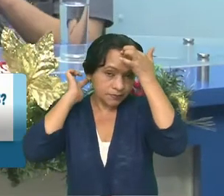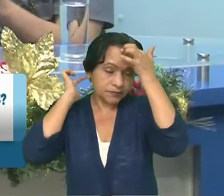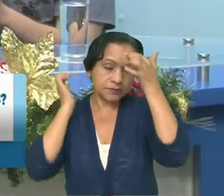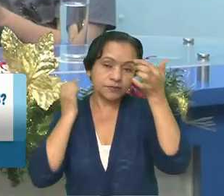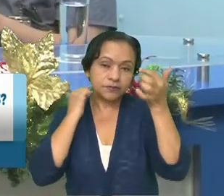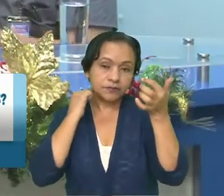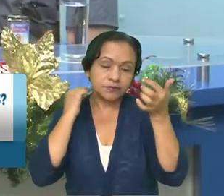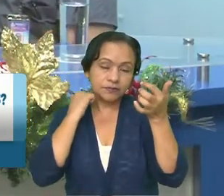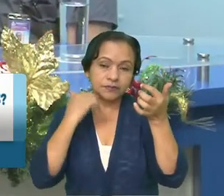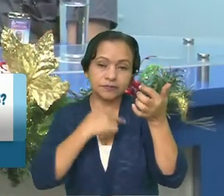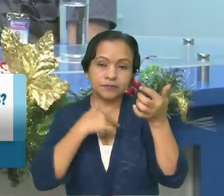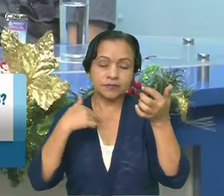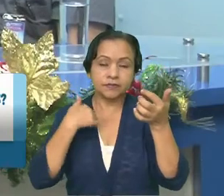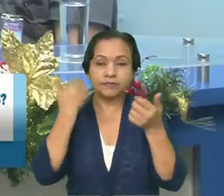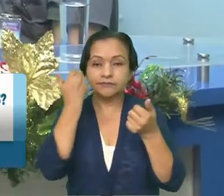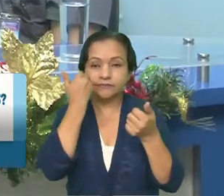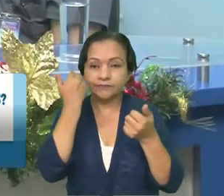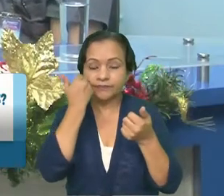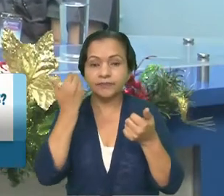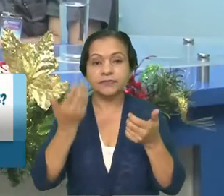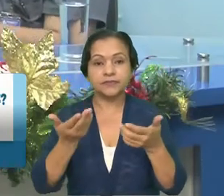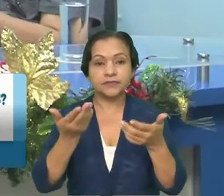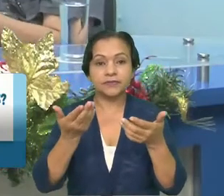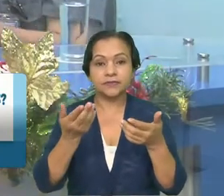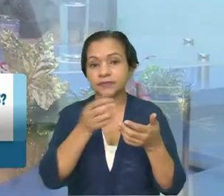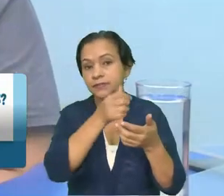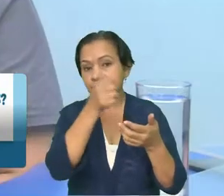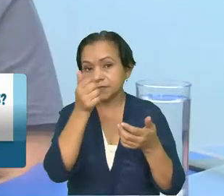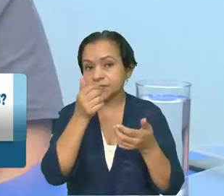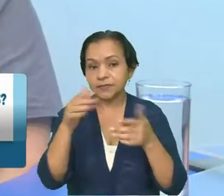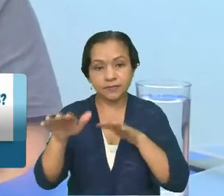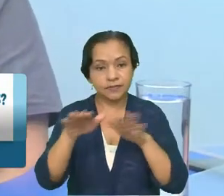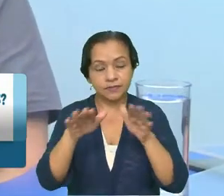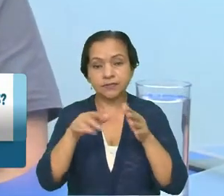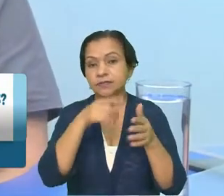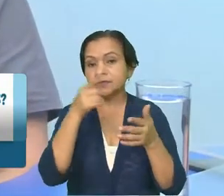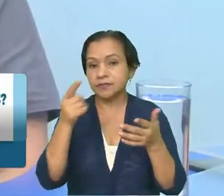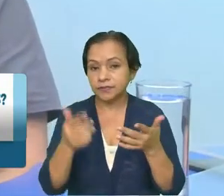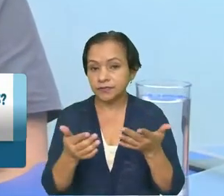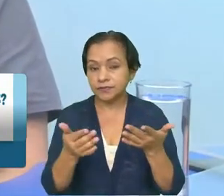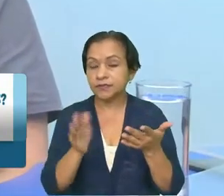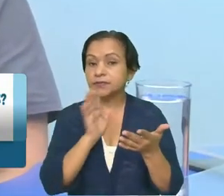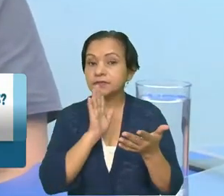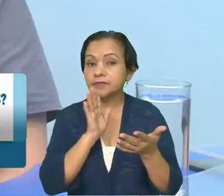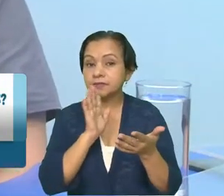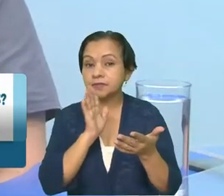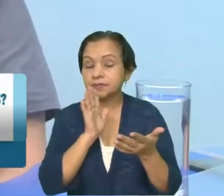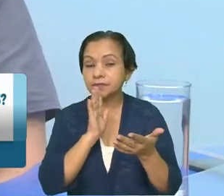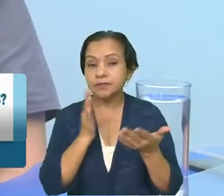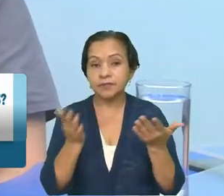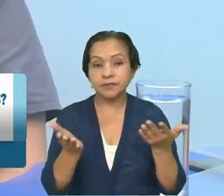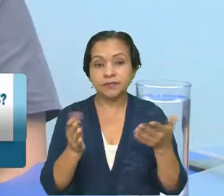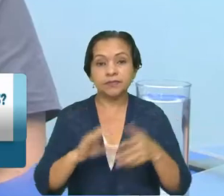siempre nos hacen pensar mucho en enfermedades desmielinizantes. Hay otras que no son tan típicas. pero hablamos de